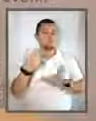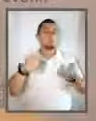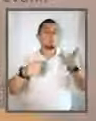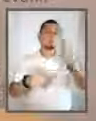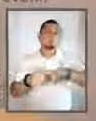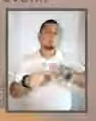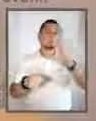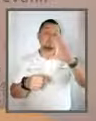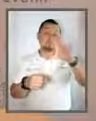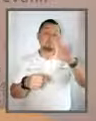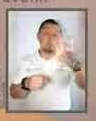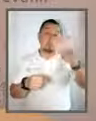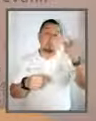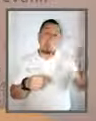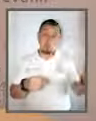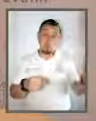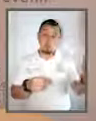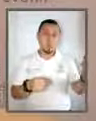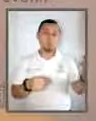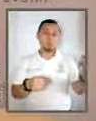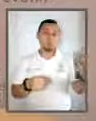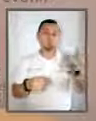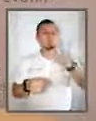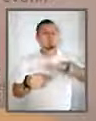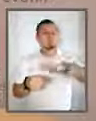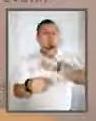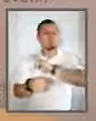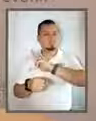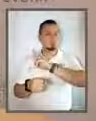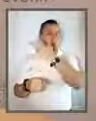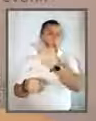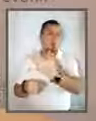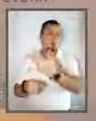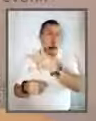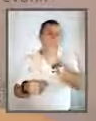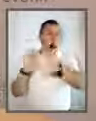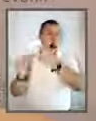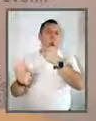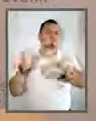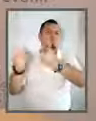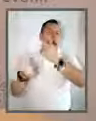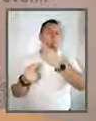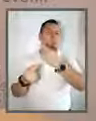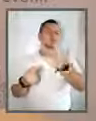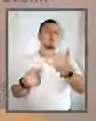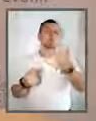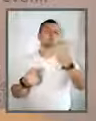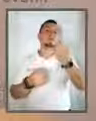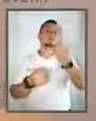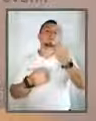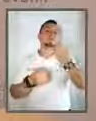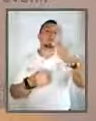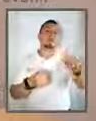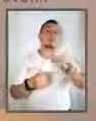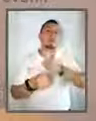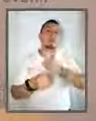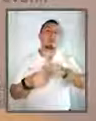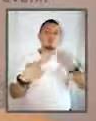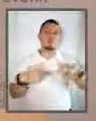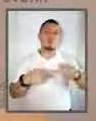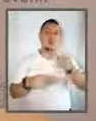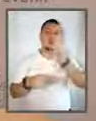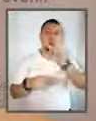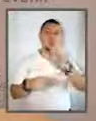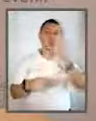Guadalajara 1, en los hospitales privados 8 y en la Secretaría de Salud Jalisco 2. Esta es la numeralia